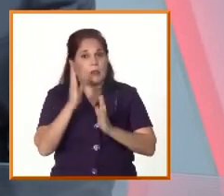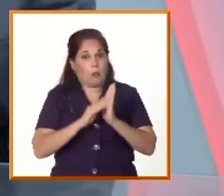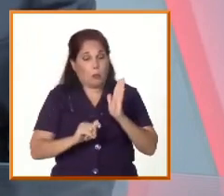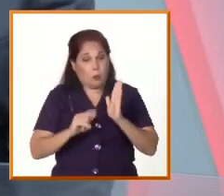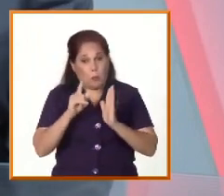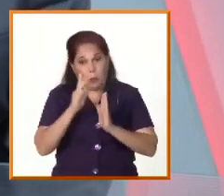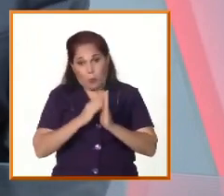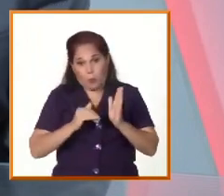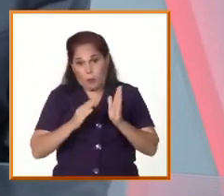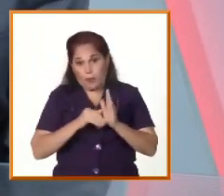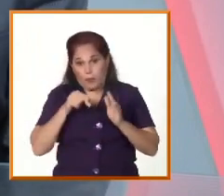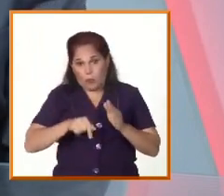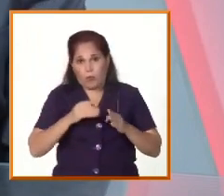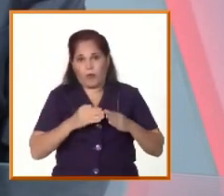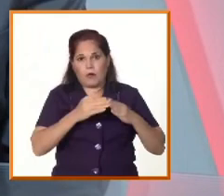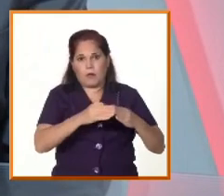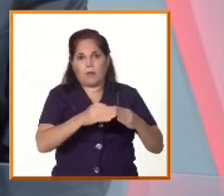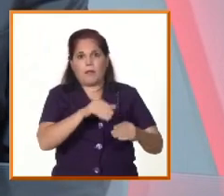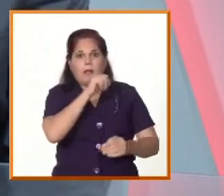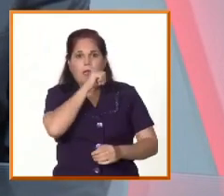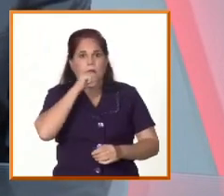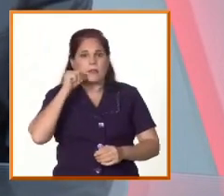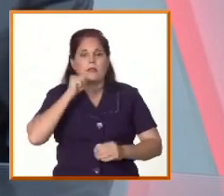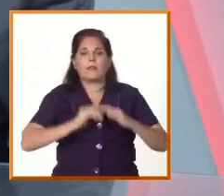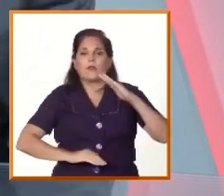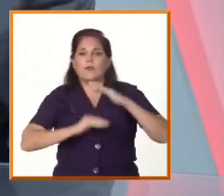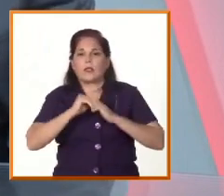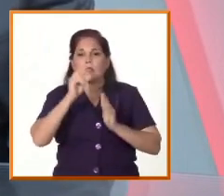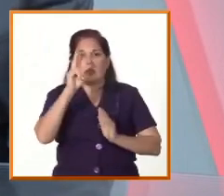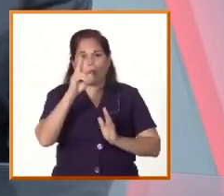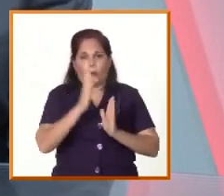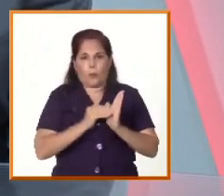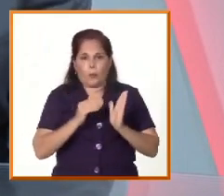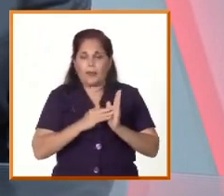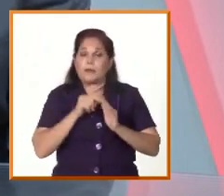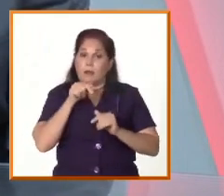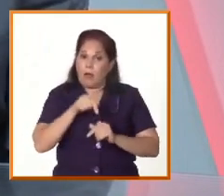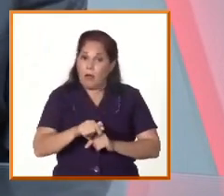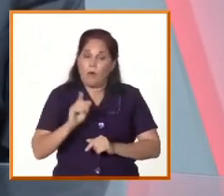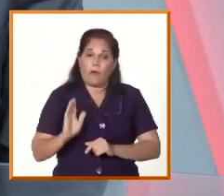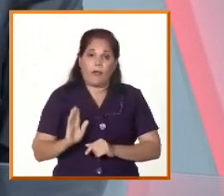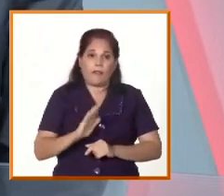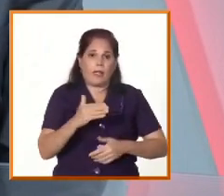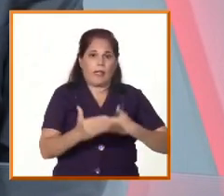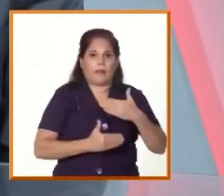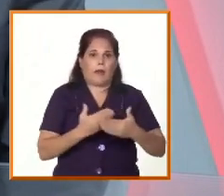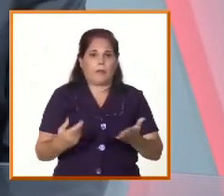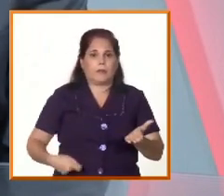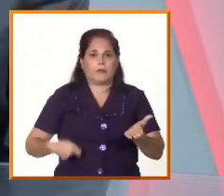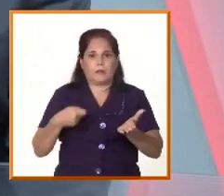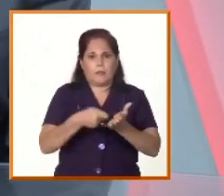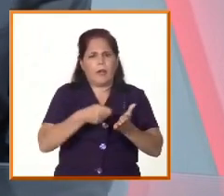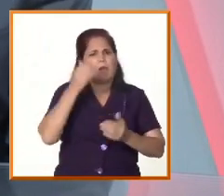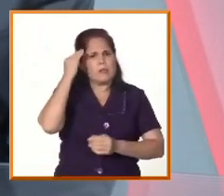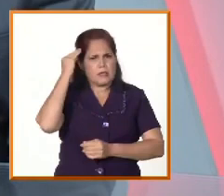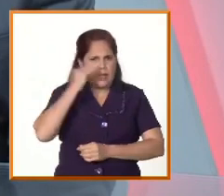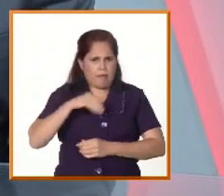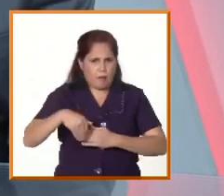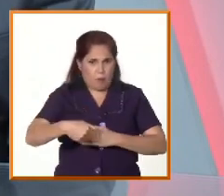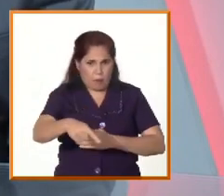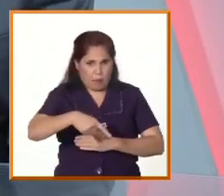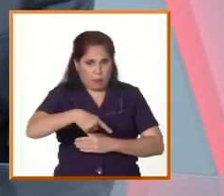está en el país un bar con inventario suficiente para dos meses está en proceso de los trámites de pago y estamos convencidos con los próximos días